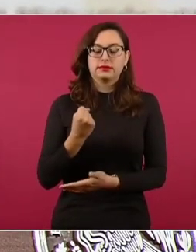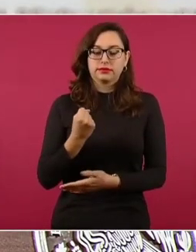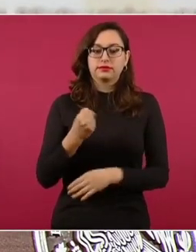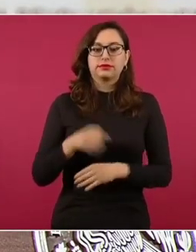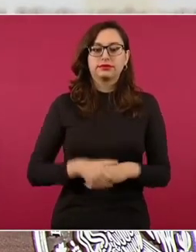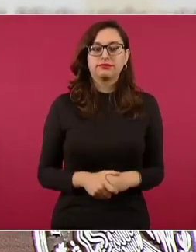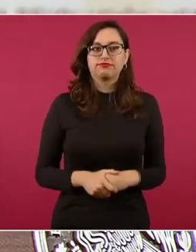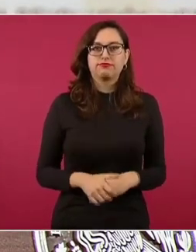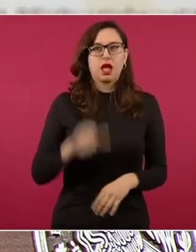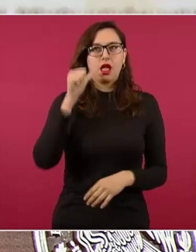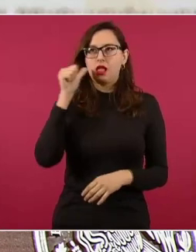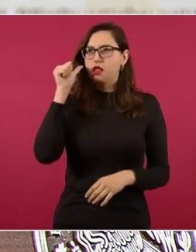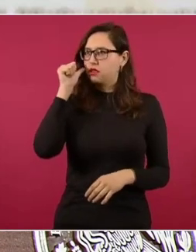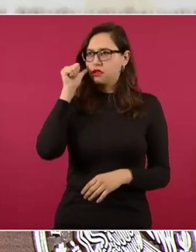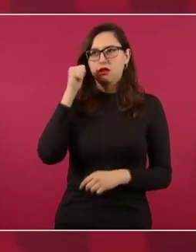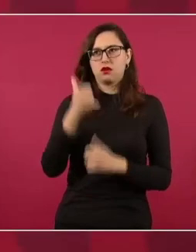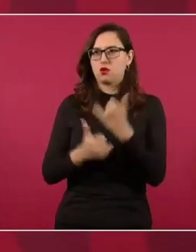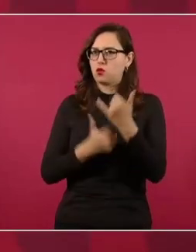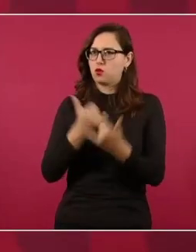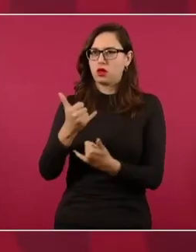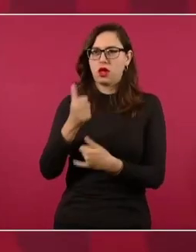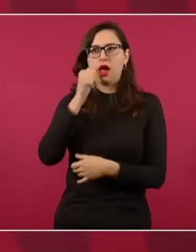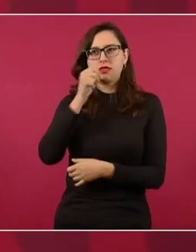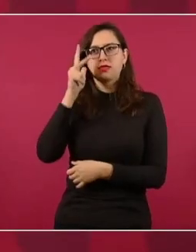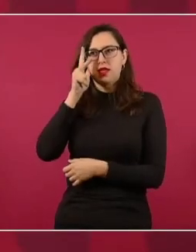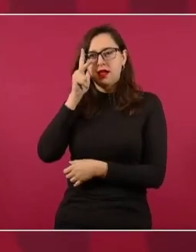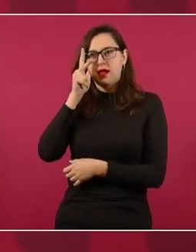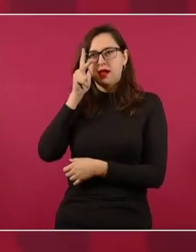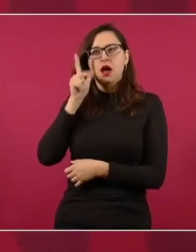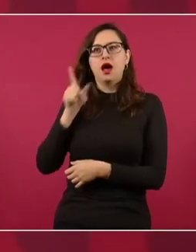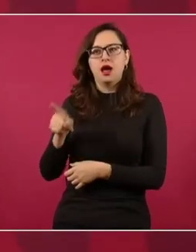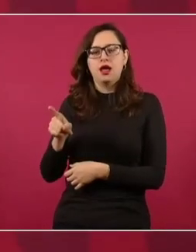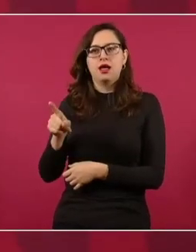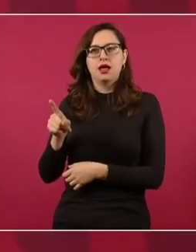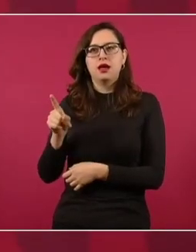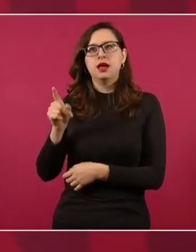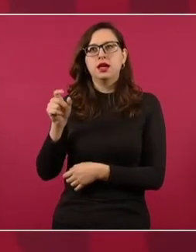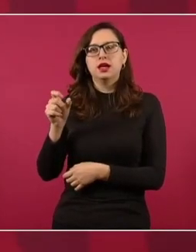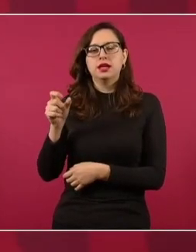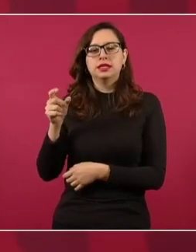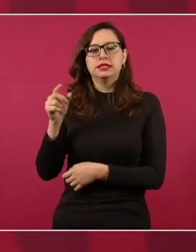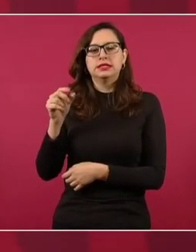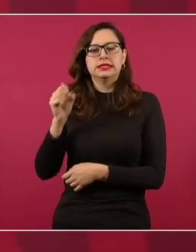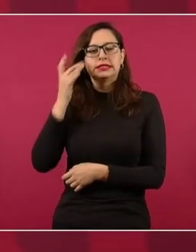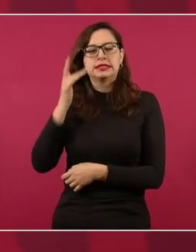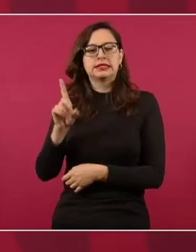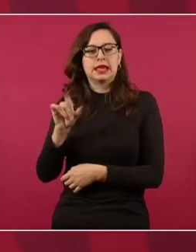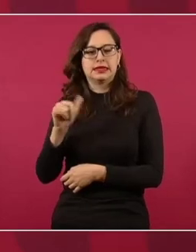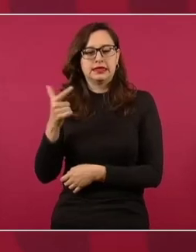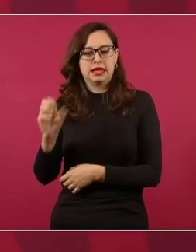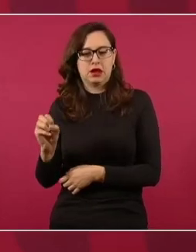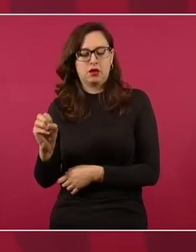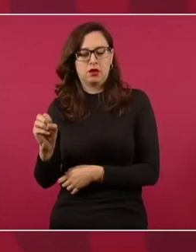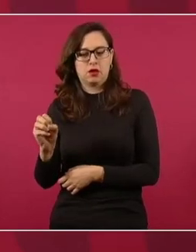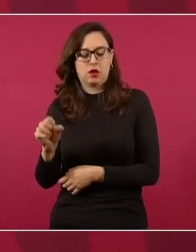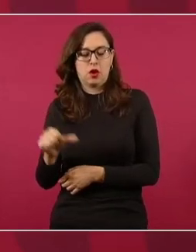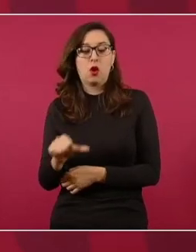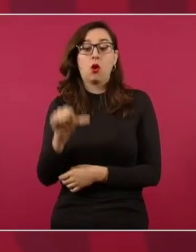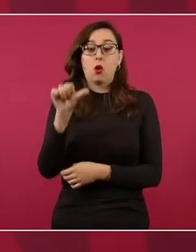Ayer no jugaron, antier ganó San Diego, hoy sí juegan. Entonces, Julio,